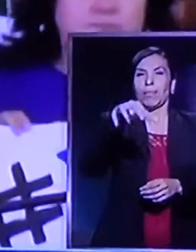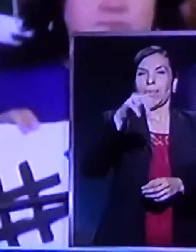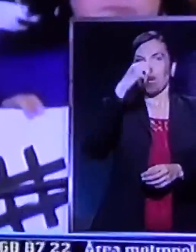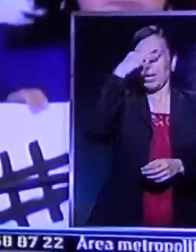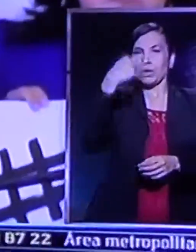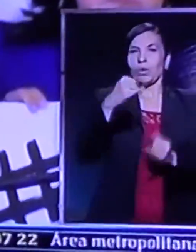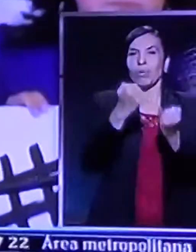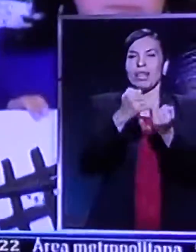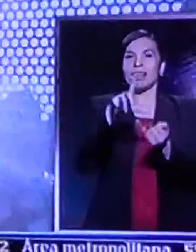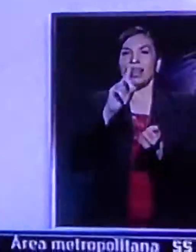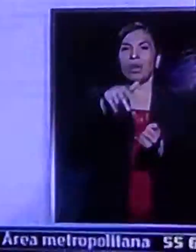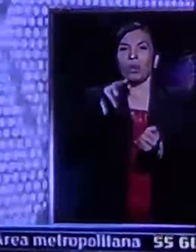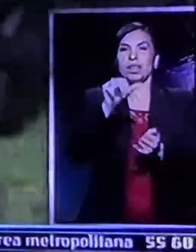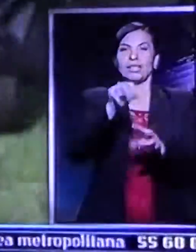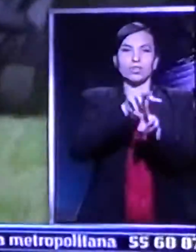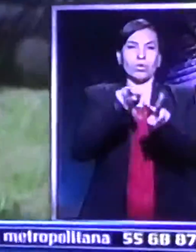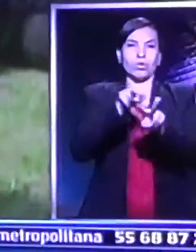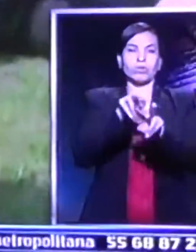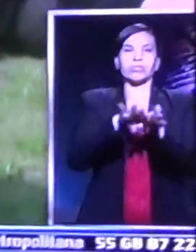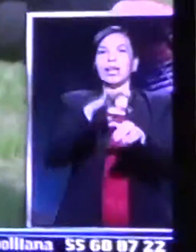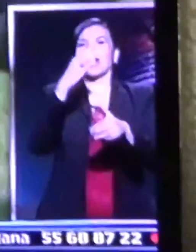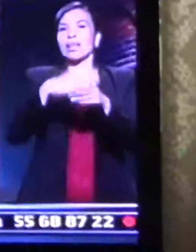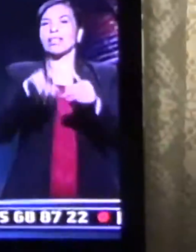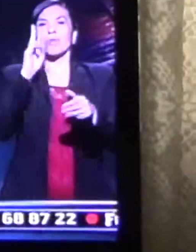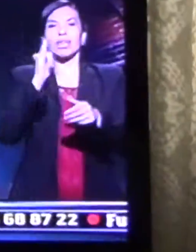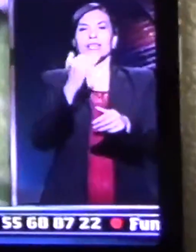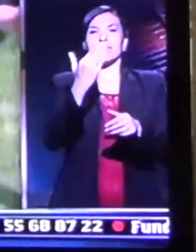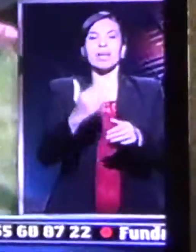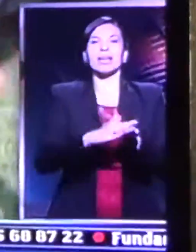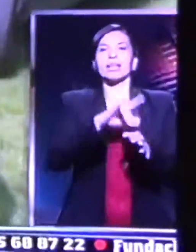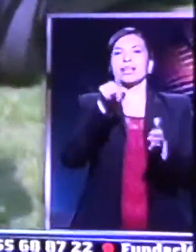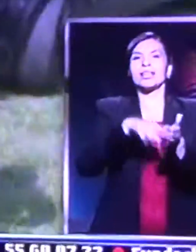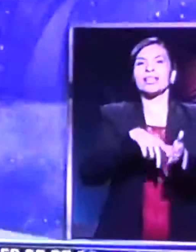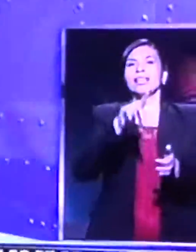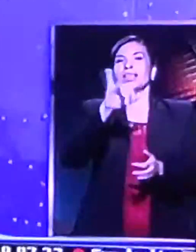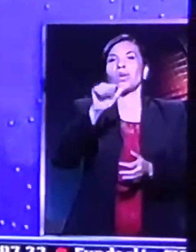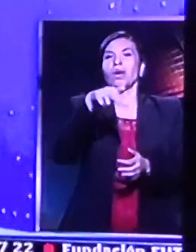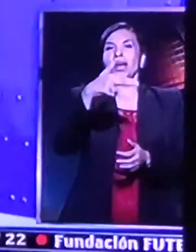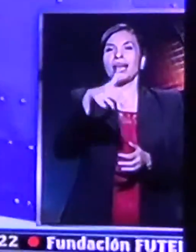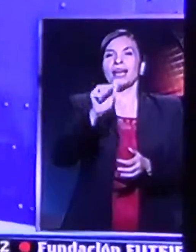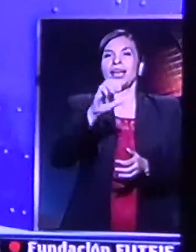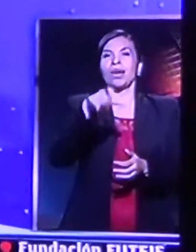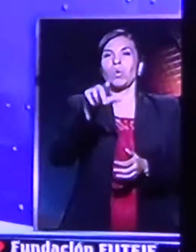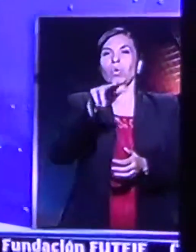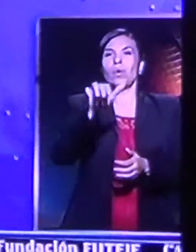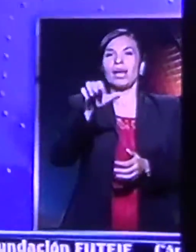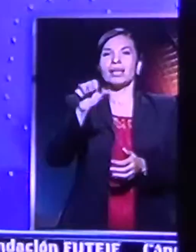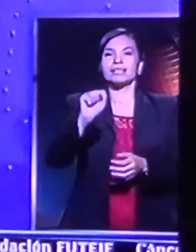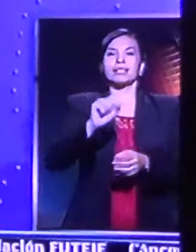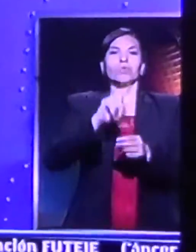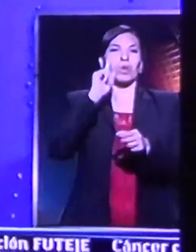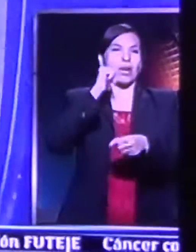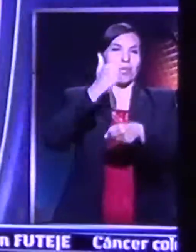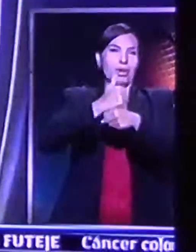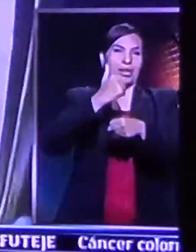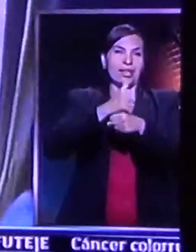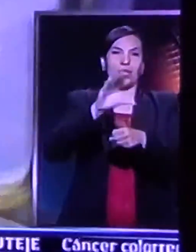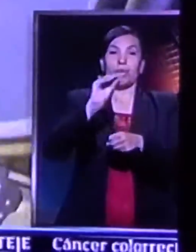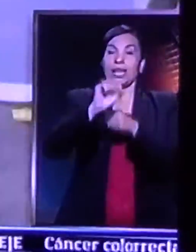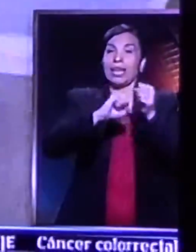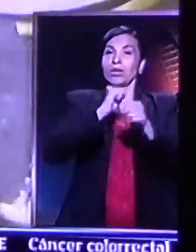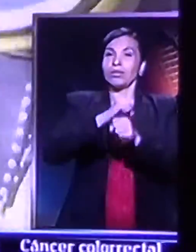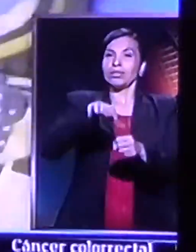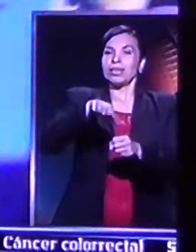dos Dakotas. Concluimos con estas imágenes de Johanna Quas, una abuelita de 90 años de edad, quien saltó